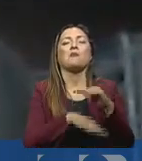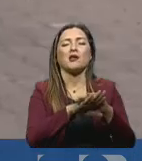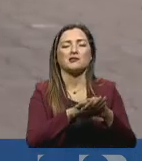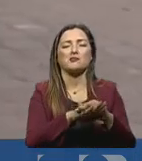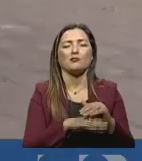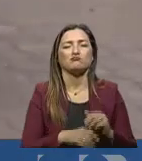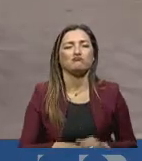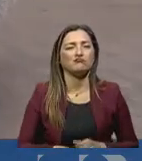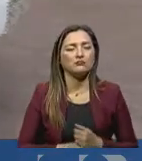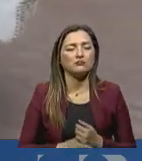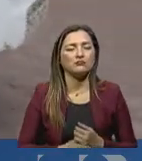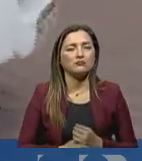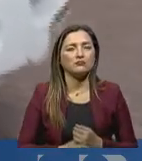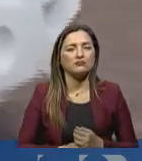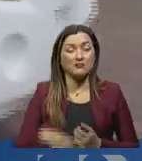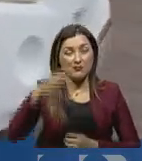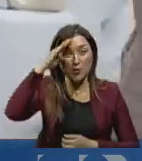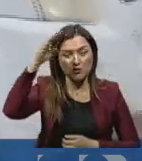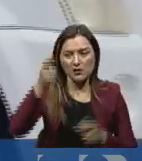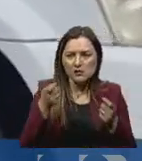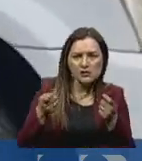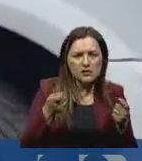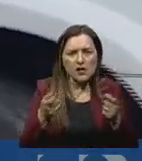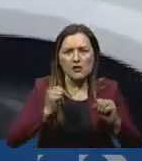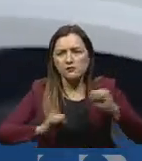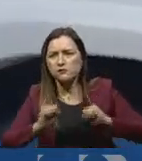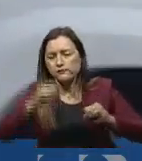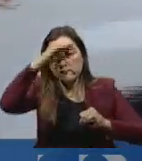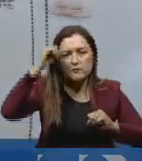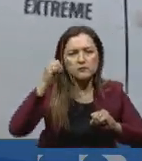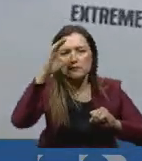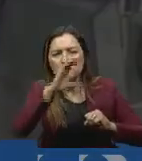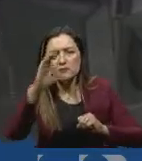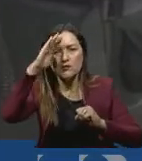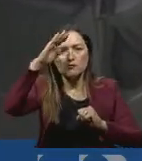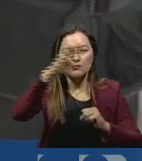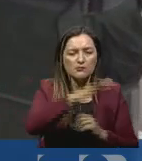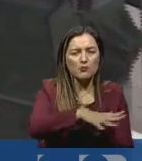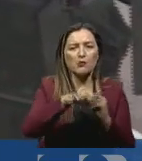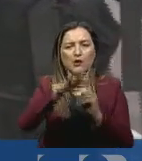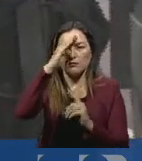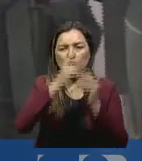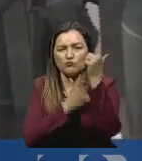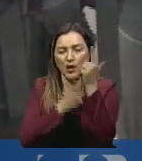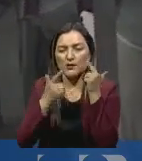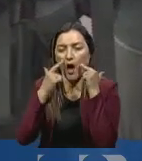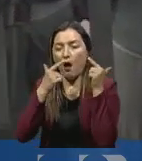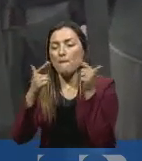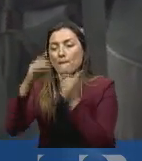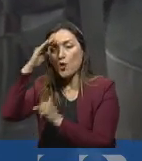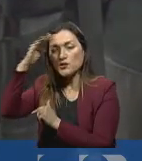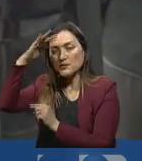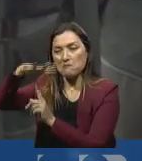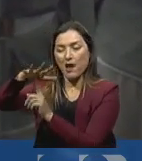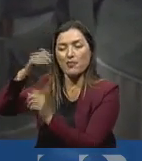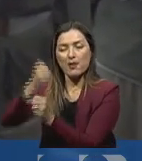acumuladas todos los esfuerzos de los organismos de control como policía ambiental armada y guardaparques y de quienes